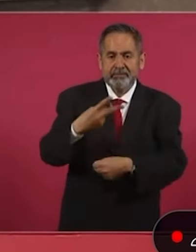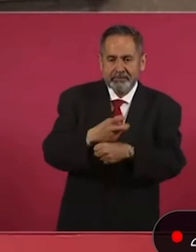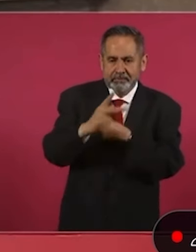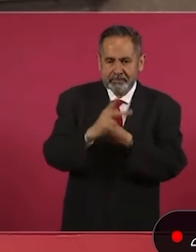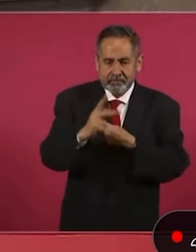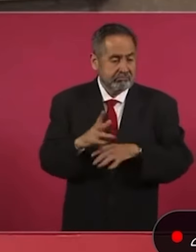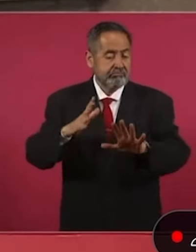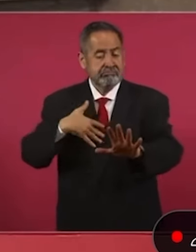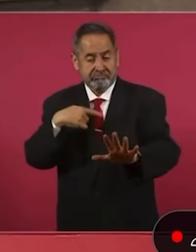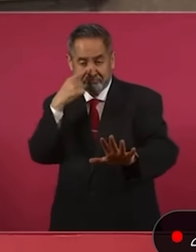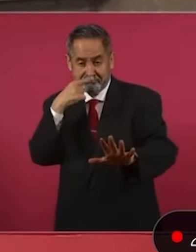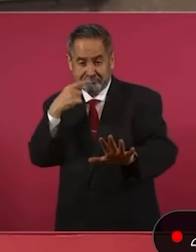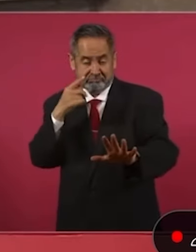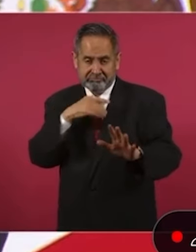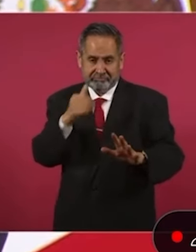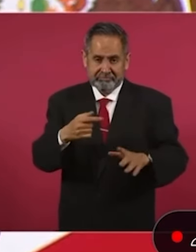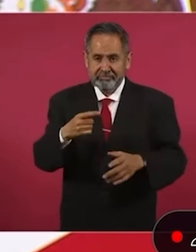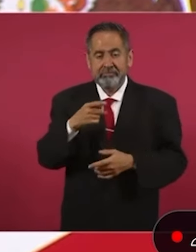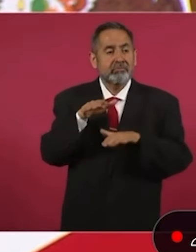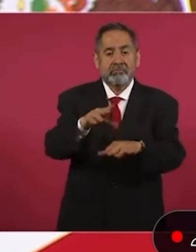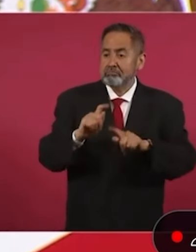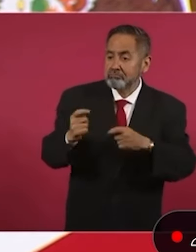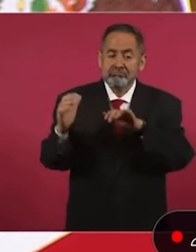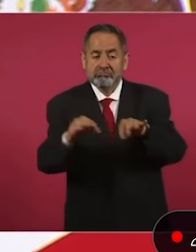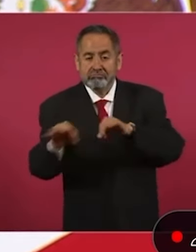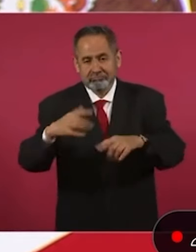que yo no presumí que iba a ser el presidente del empleo.